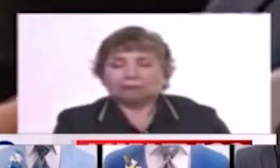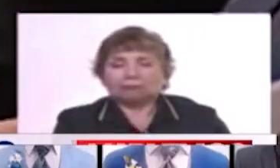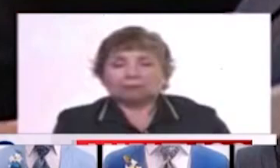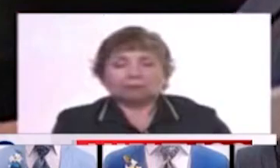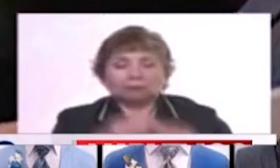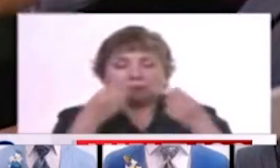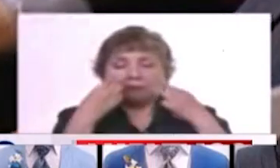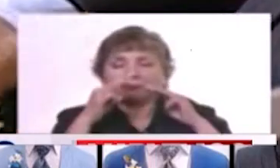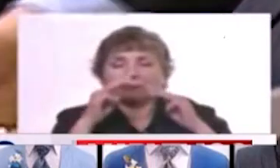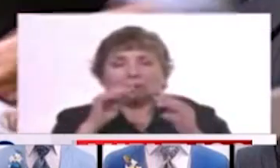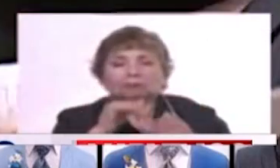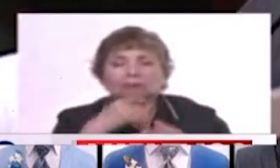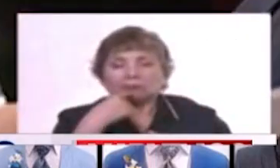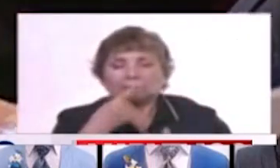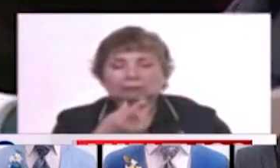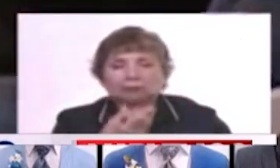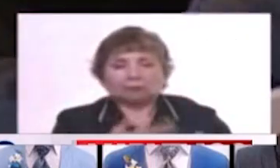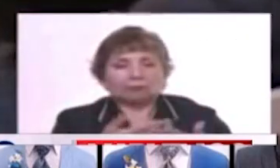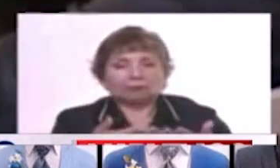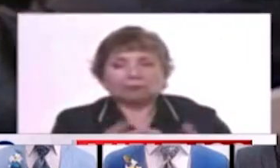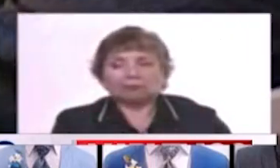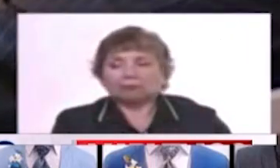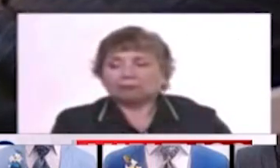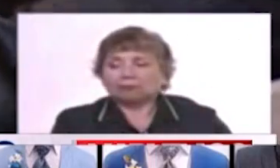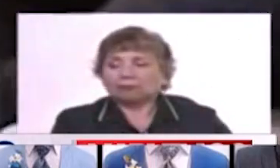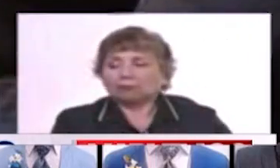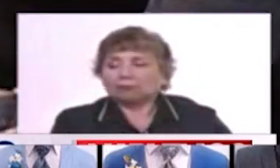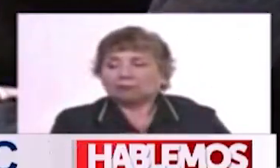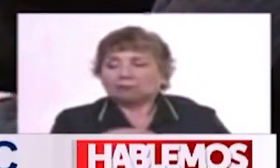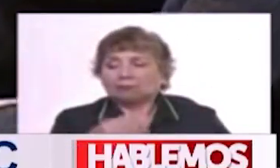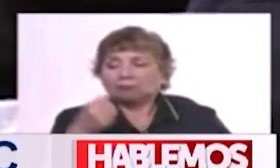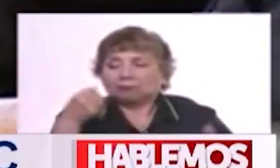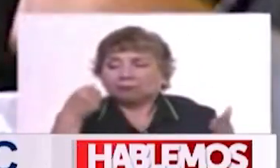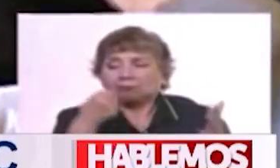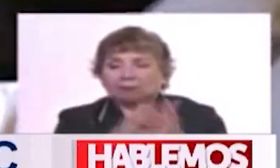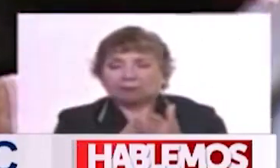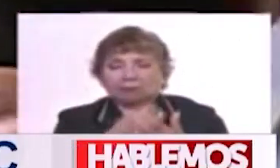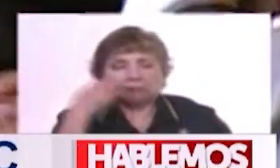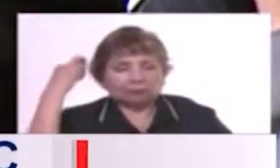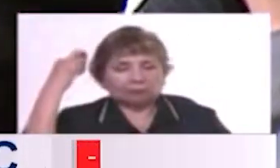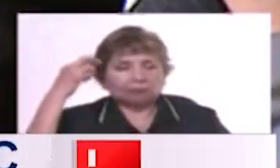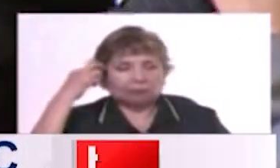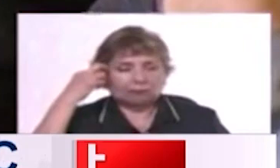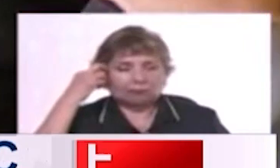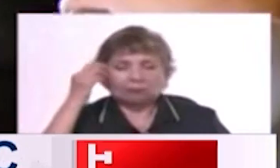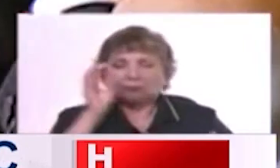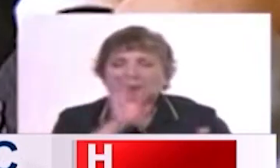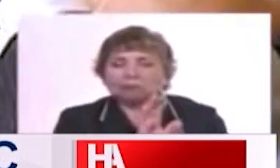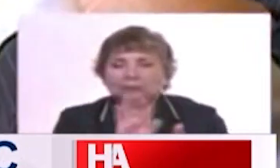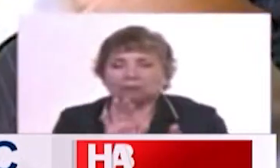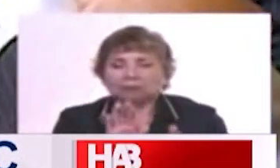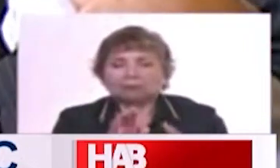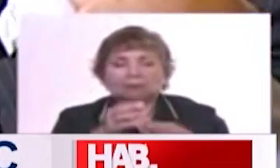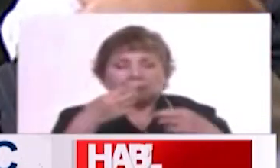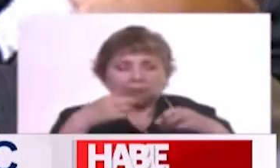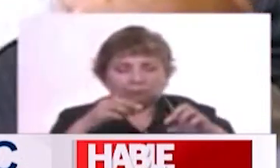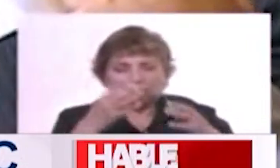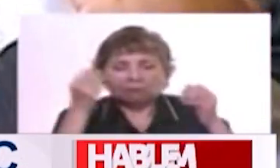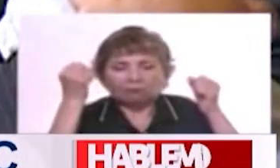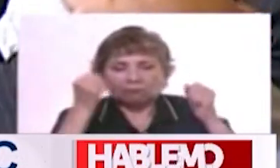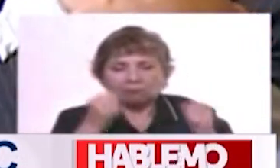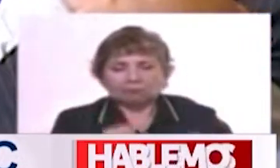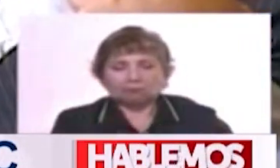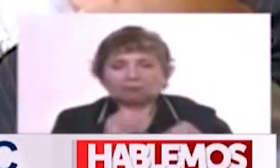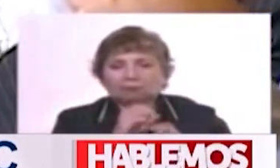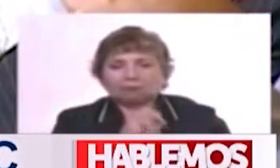tuiteo, ¿no?, y digo lo siguiente, ¿no? El golpismo político y la discriminación provocaron una decisión